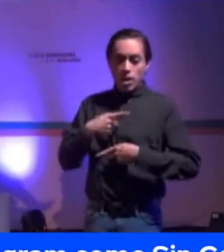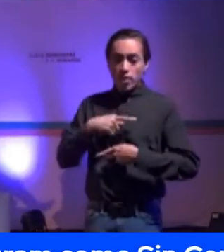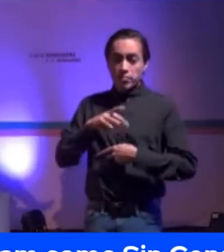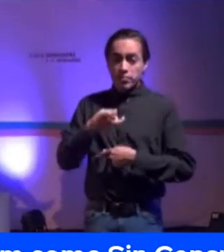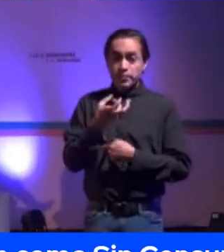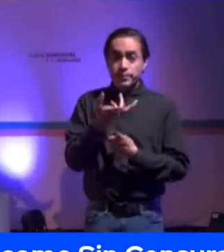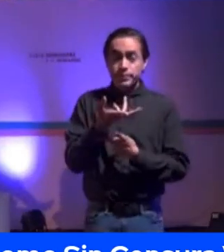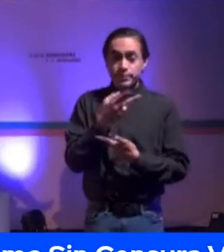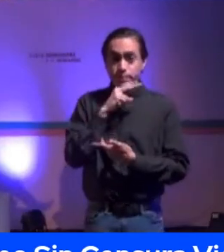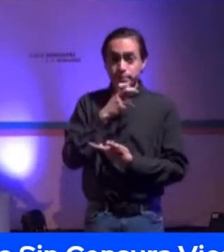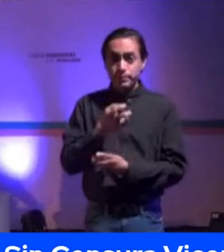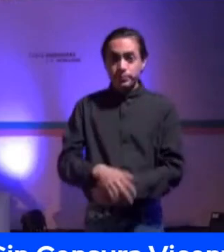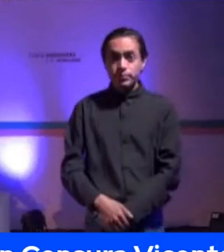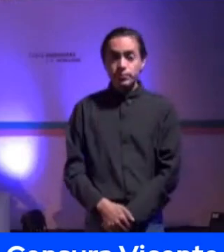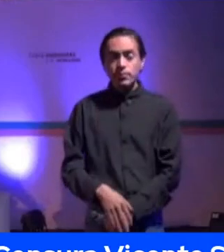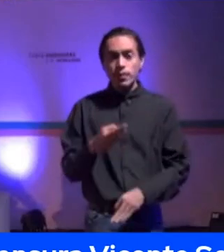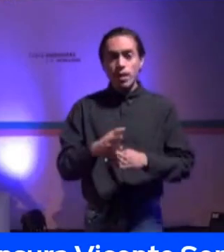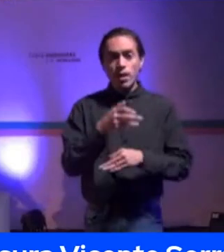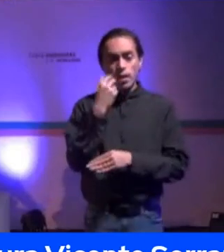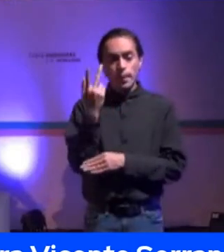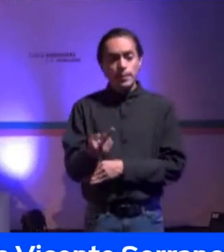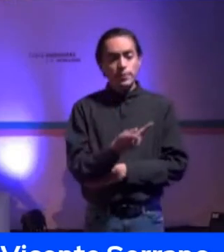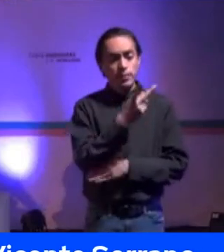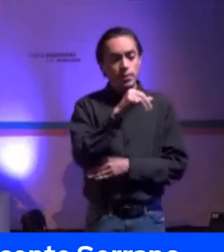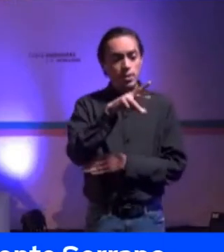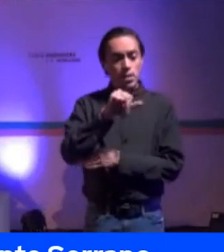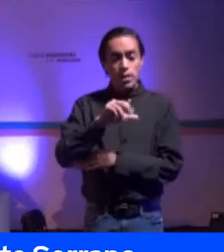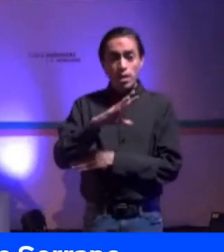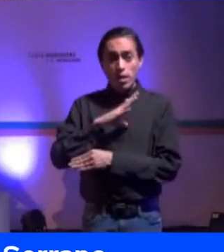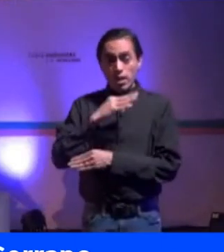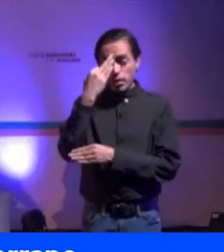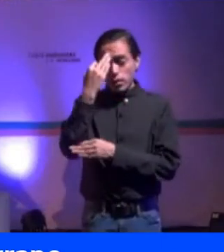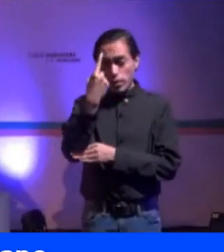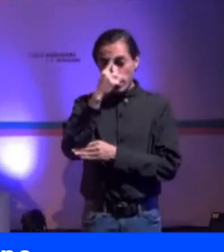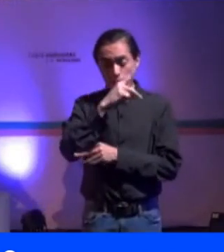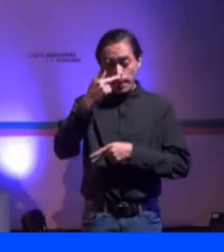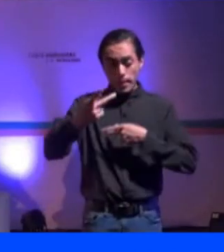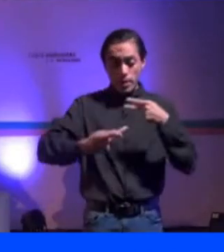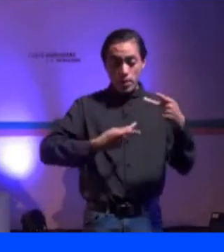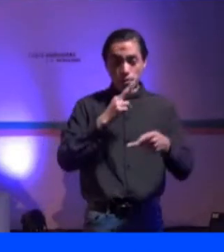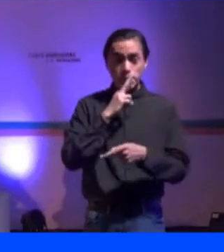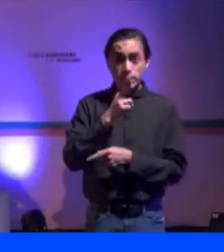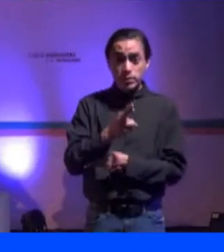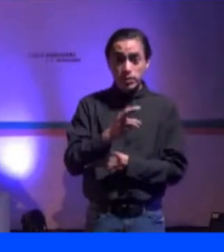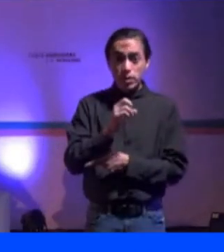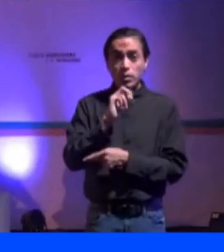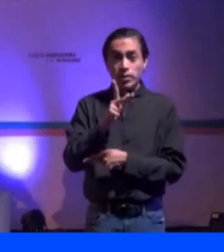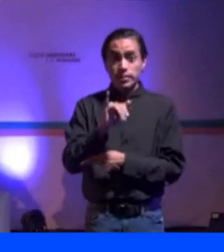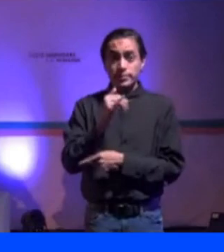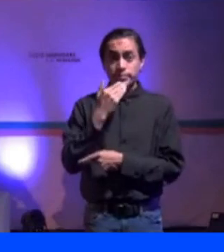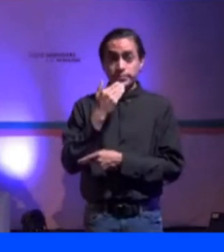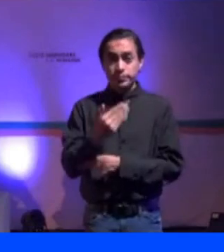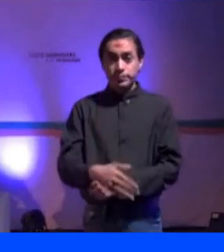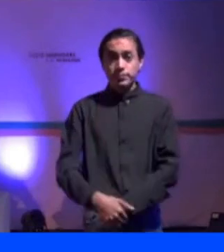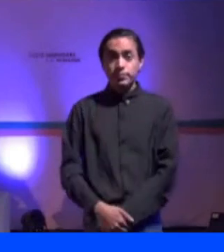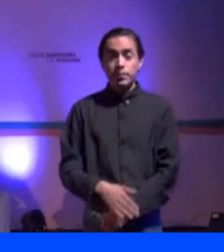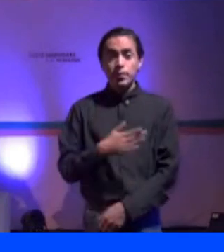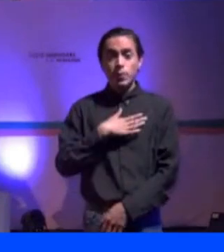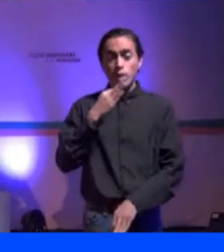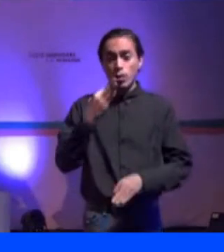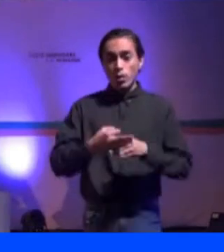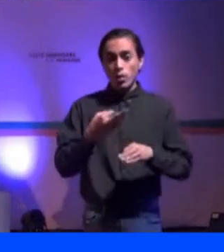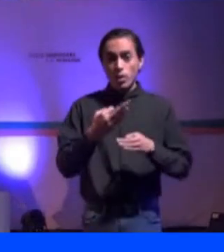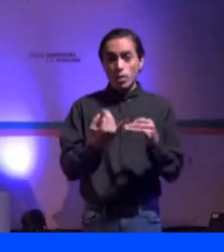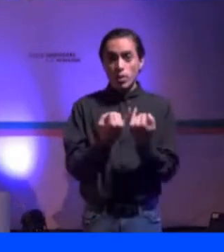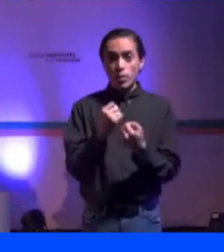Sí. Preguntarte, querida Marina, ¿hay tiempo para preguntas y respuestas? Sí. Ok. Bueno, vamos a darle voz al